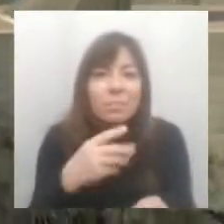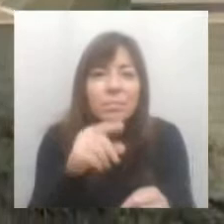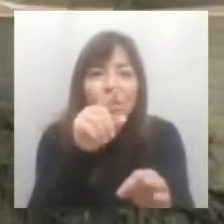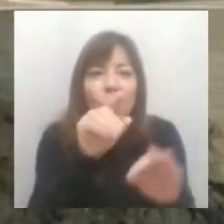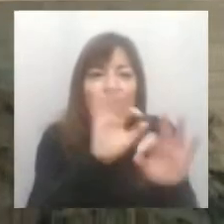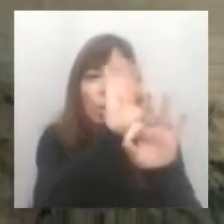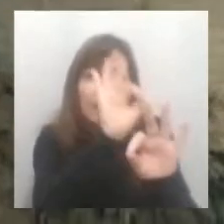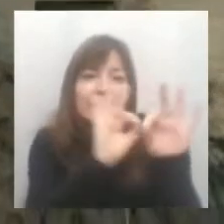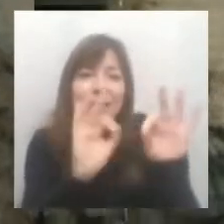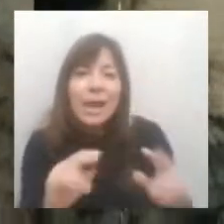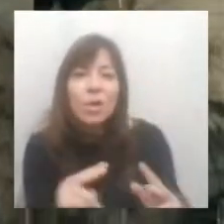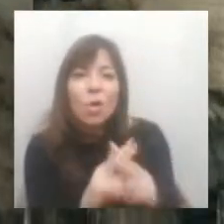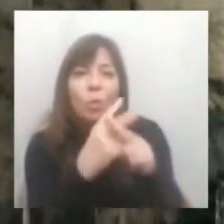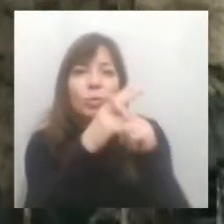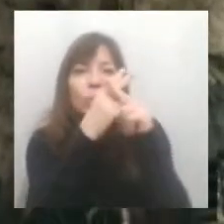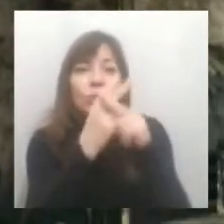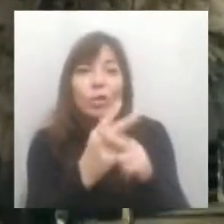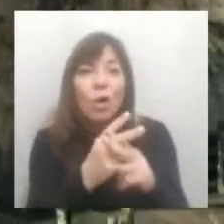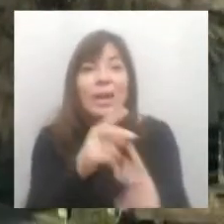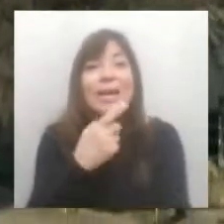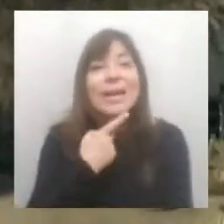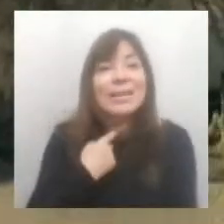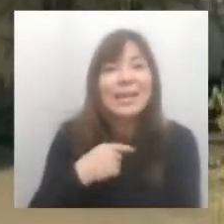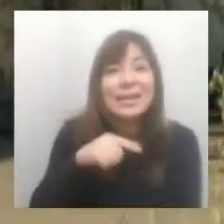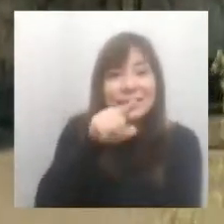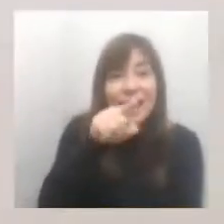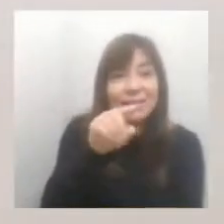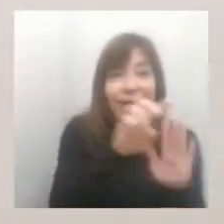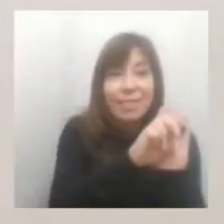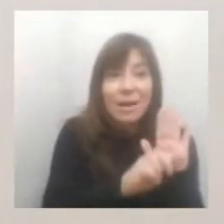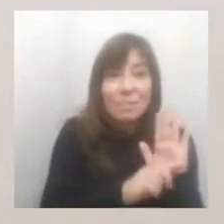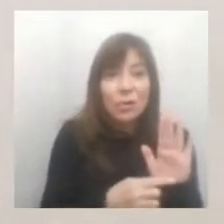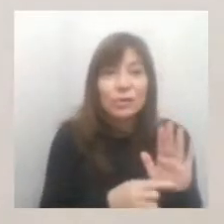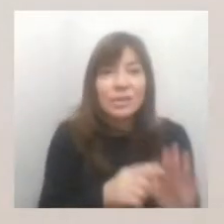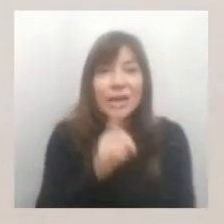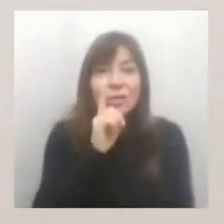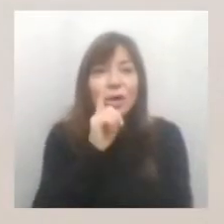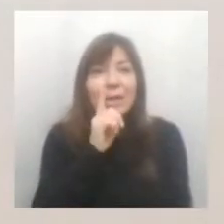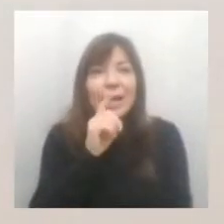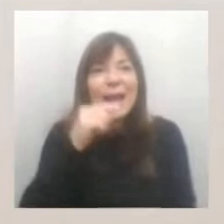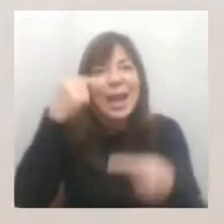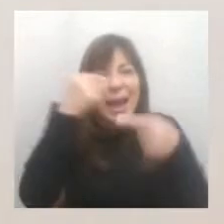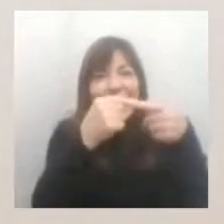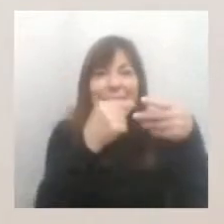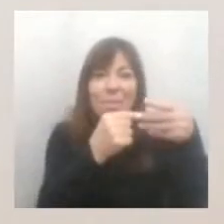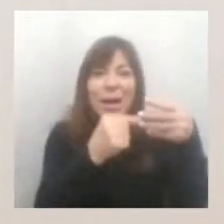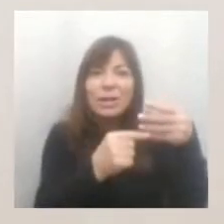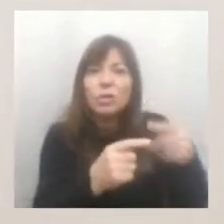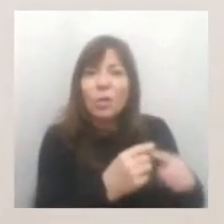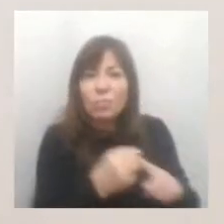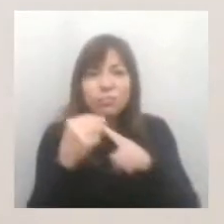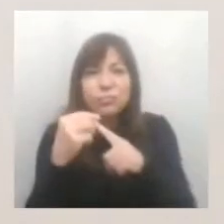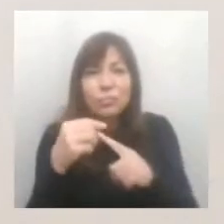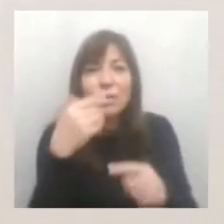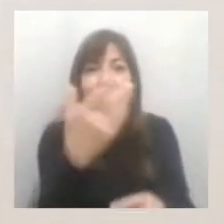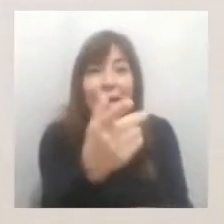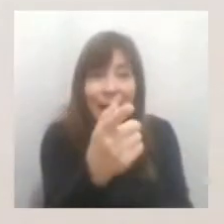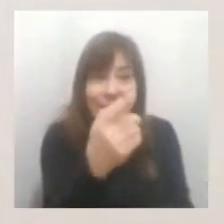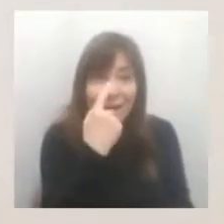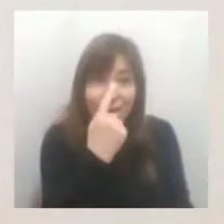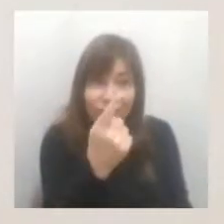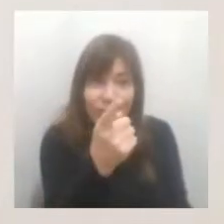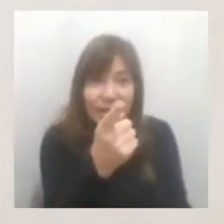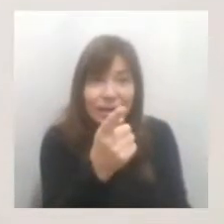diseñadas y construidas. Y lo interesante de este proyecto es que tiene varios elementos que destacan. Por ejemplo, ahí se puede apreciar